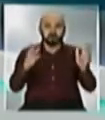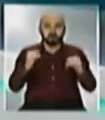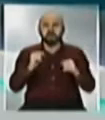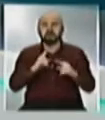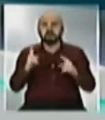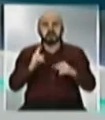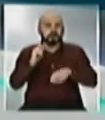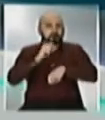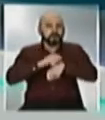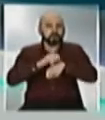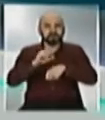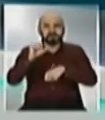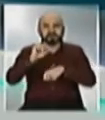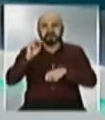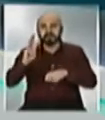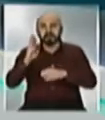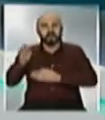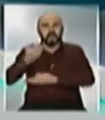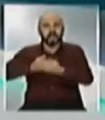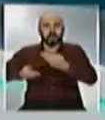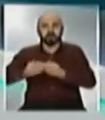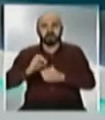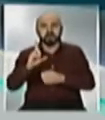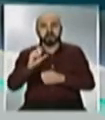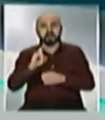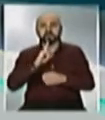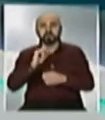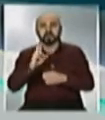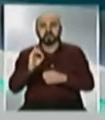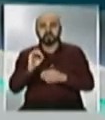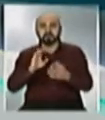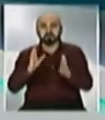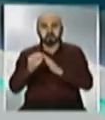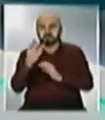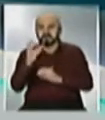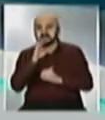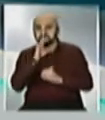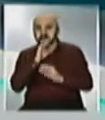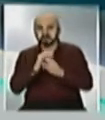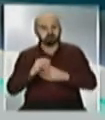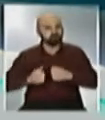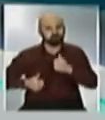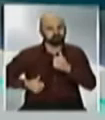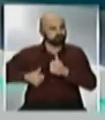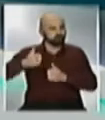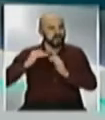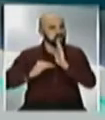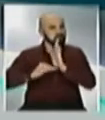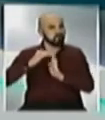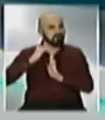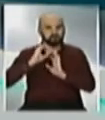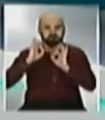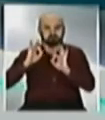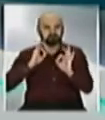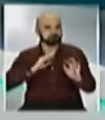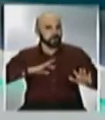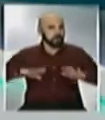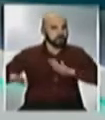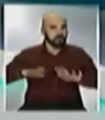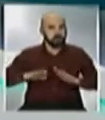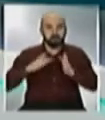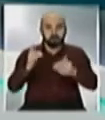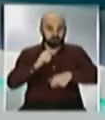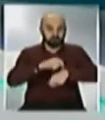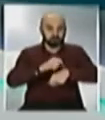minuto 63 por Lautaro Martínez. Hasta ahí todo bien. Jugó cerca de 30 de minutos, lo hizo a gran nivel como lo venía haciendo. Sin embargo,